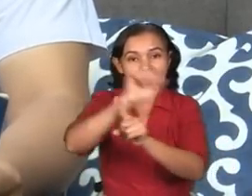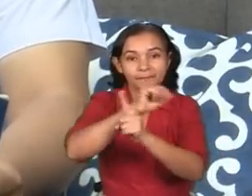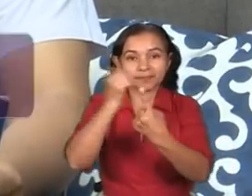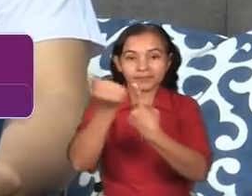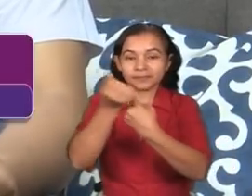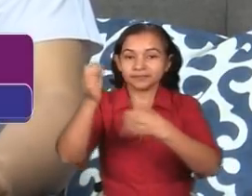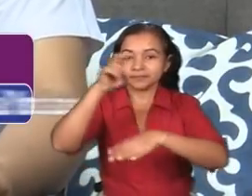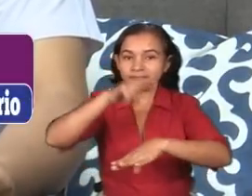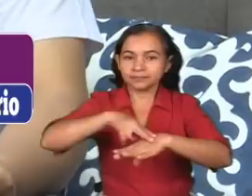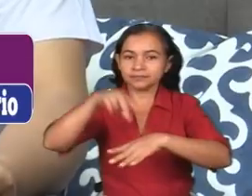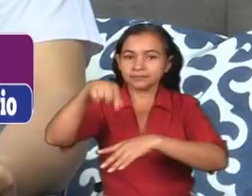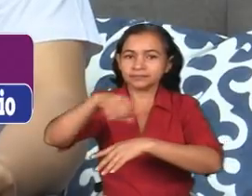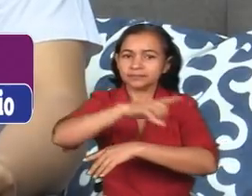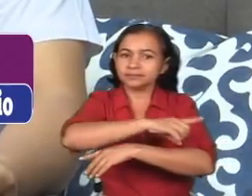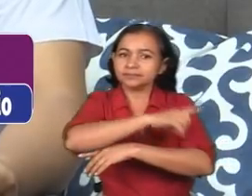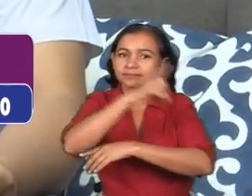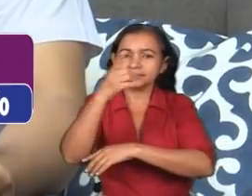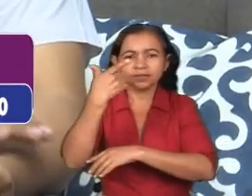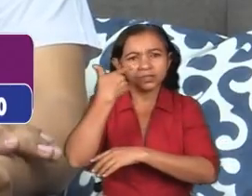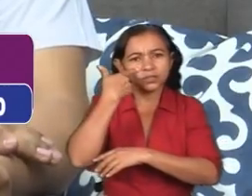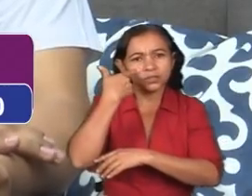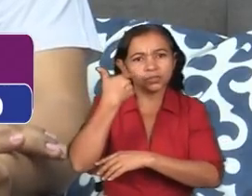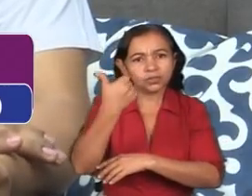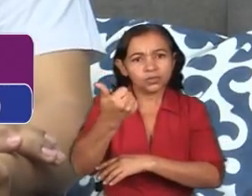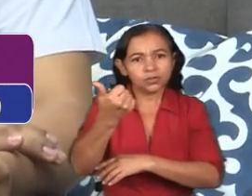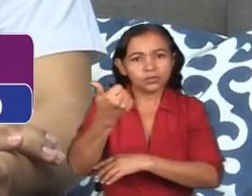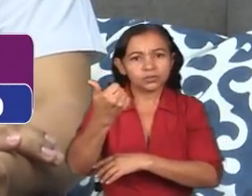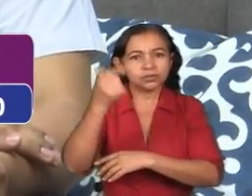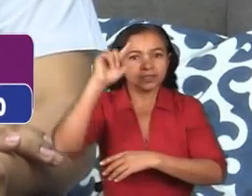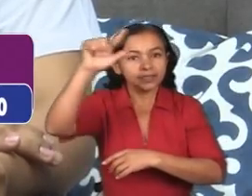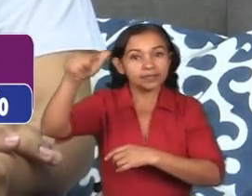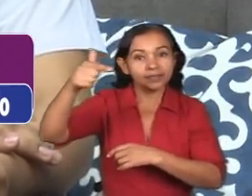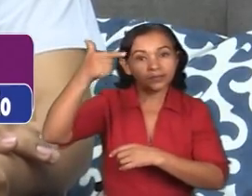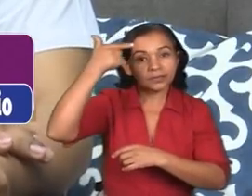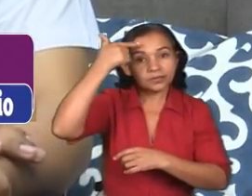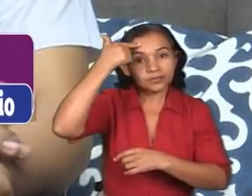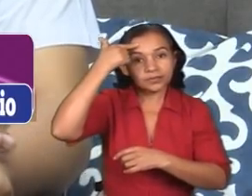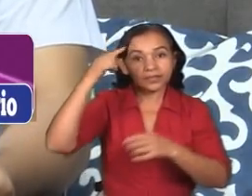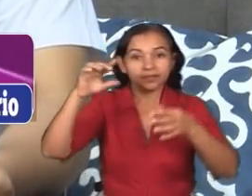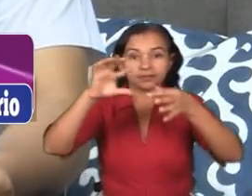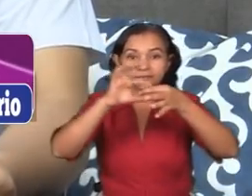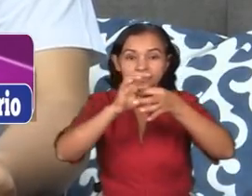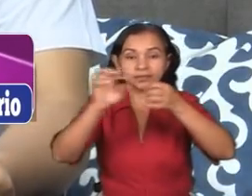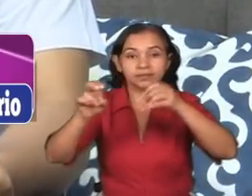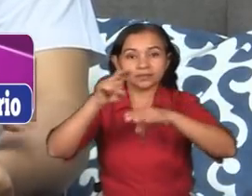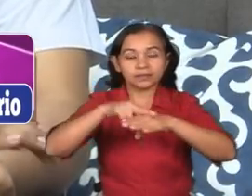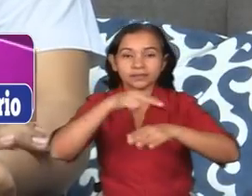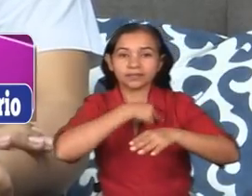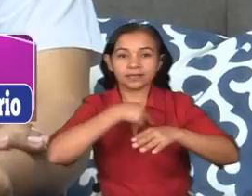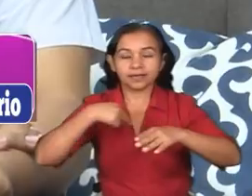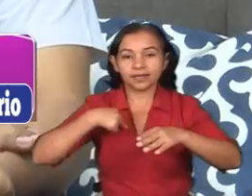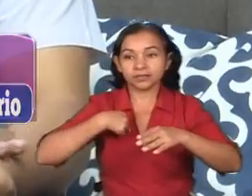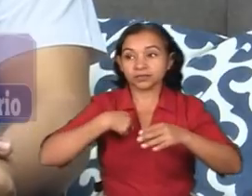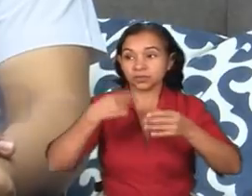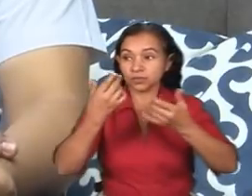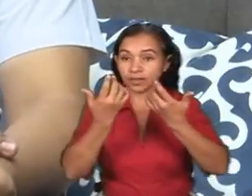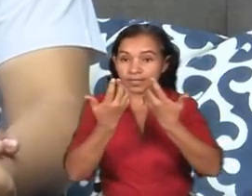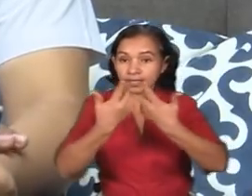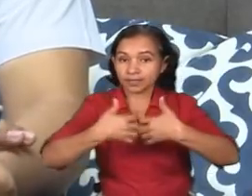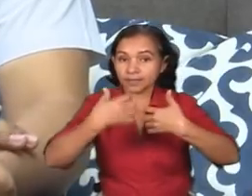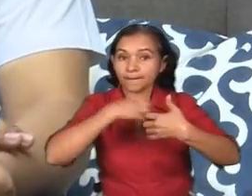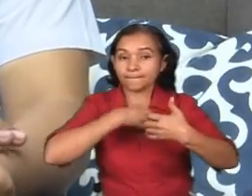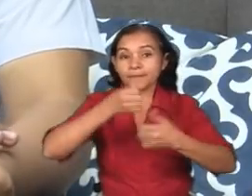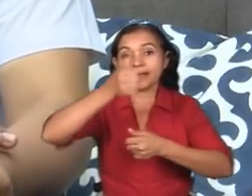esta oportunidad conoceremos las acciones emprendidas por el Gobierno de Reconciliación y Unidad Nacional a través de ENACAL, que garantizan